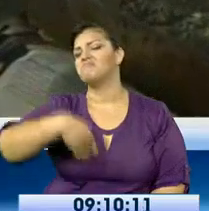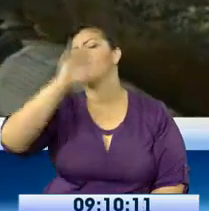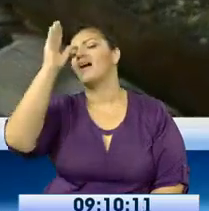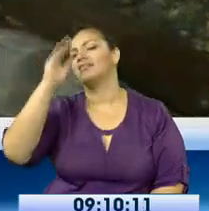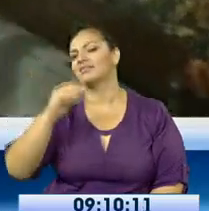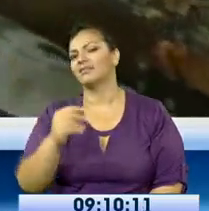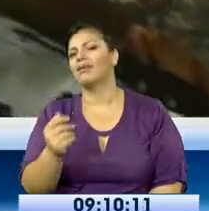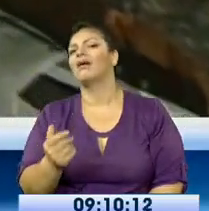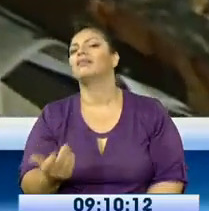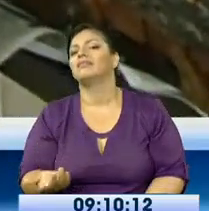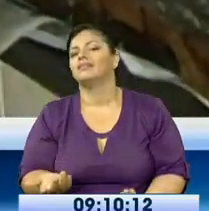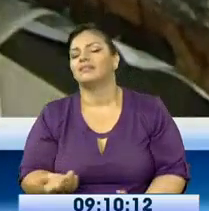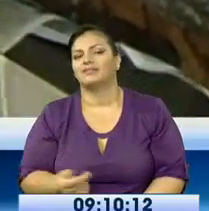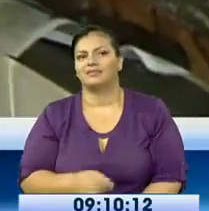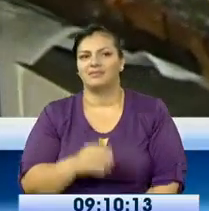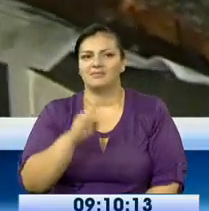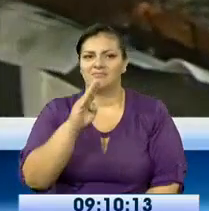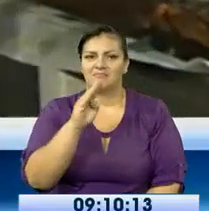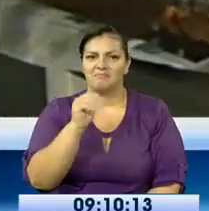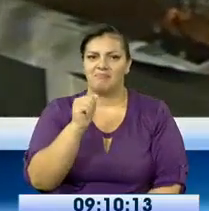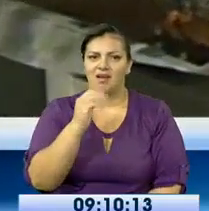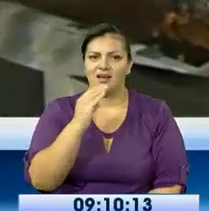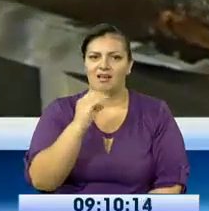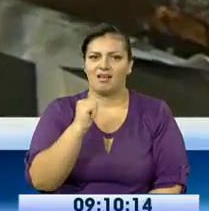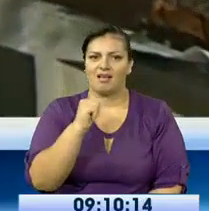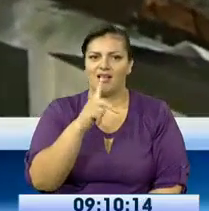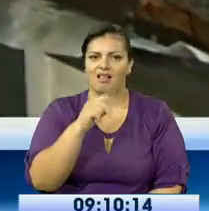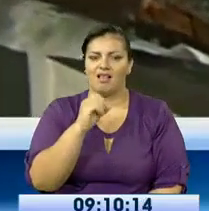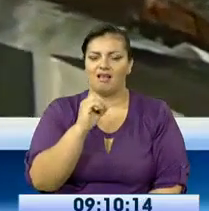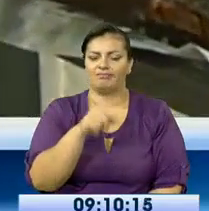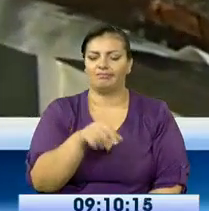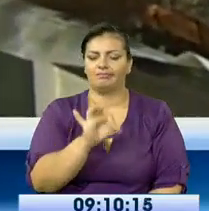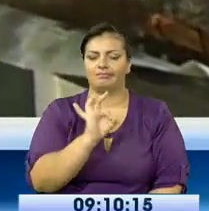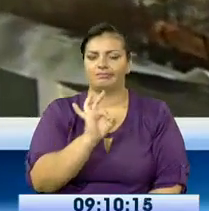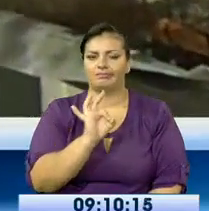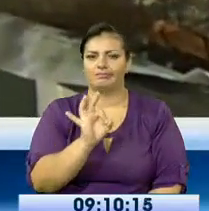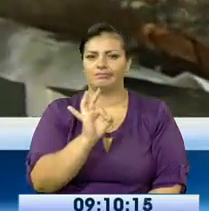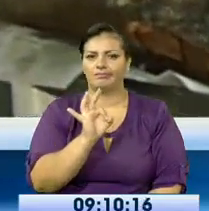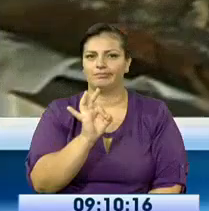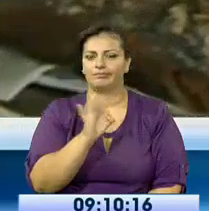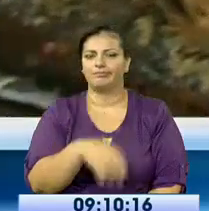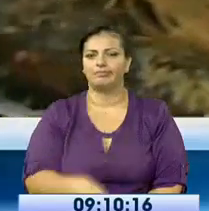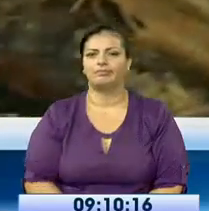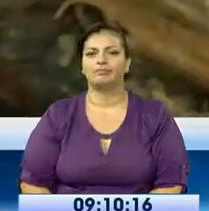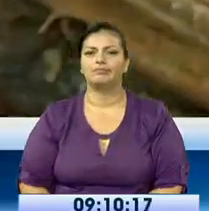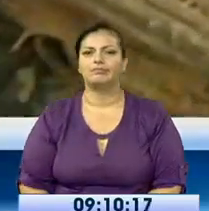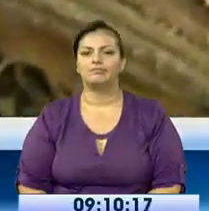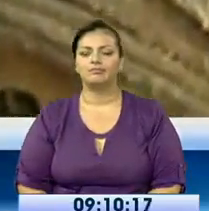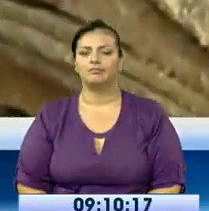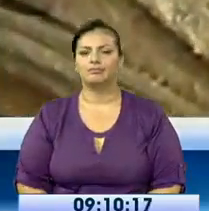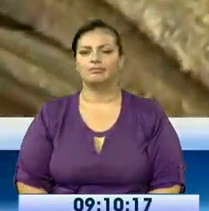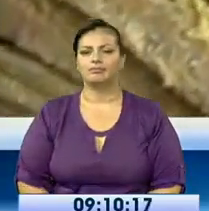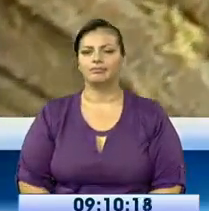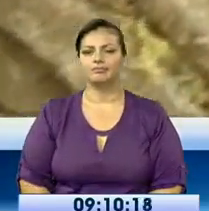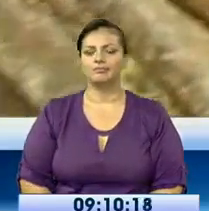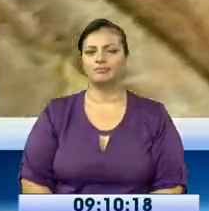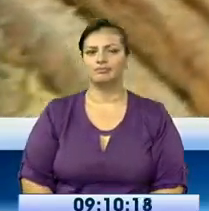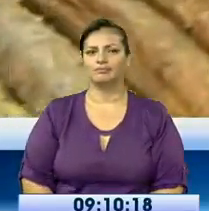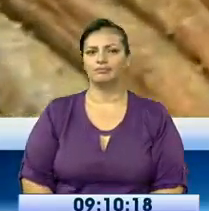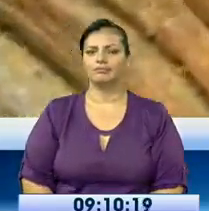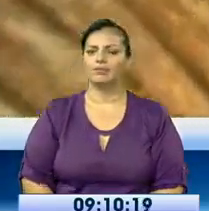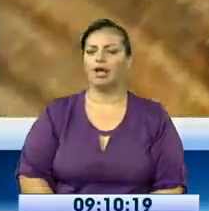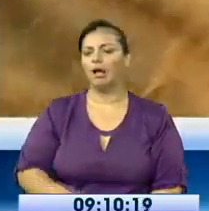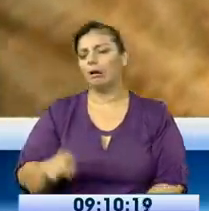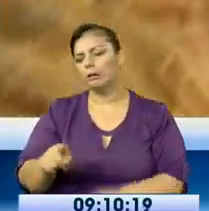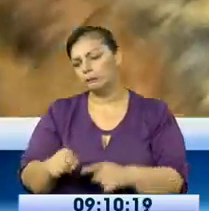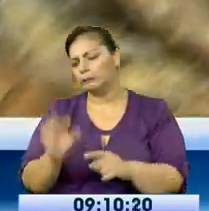sabor preciso que le da el toque necesario conveniente y exacto Puede que elud sea